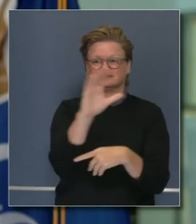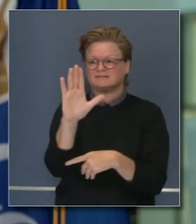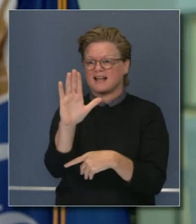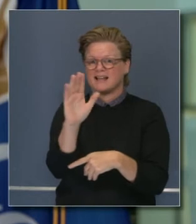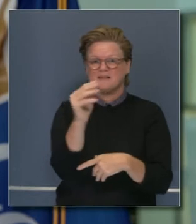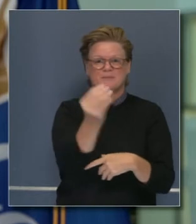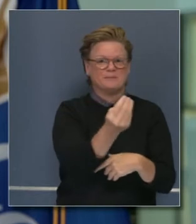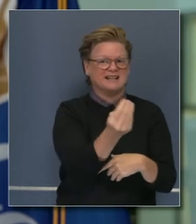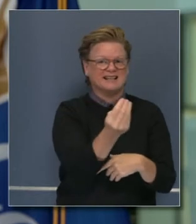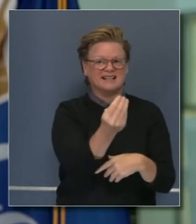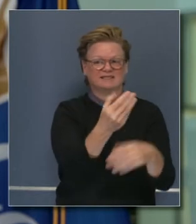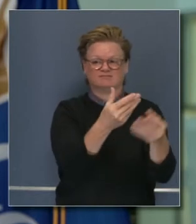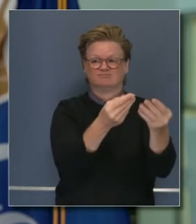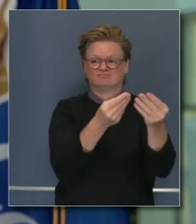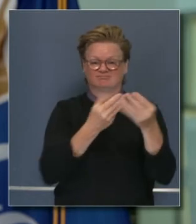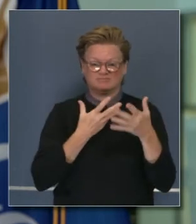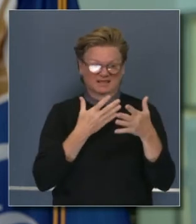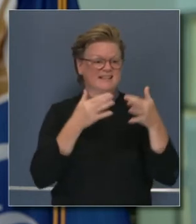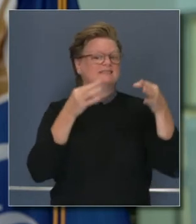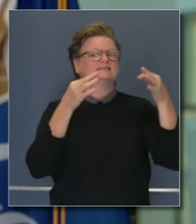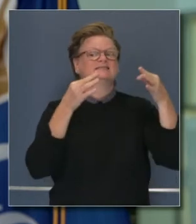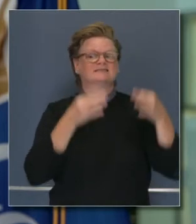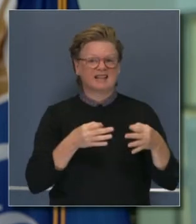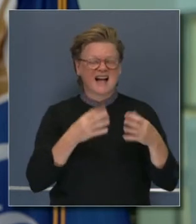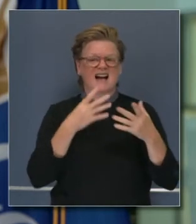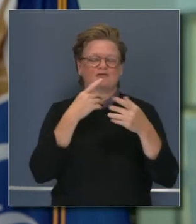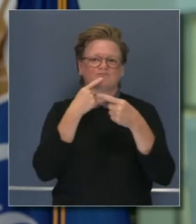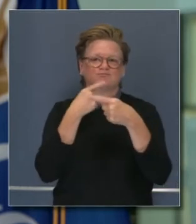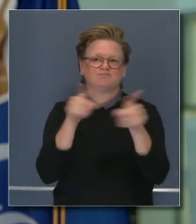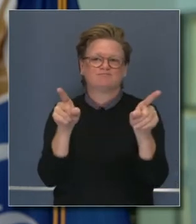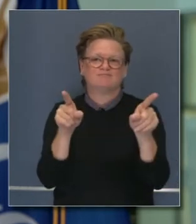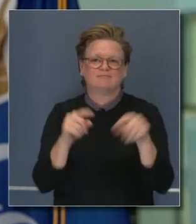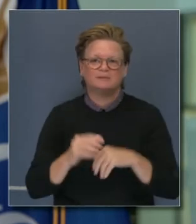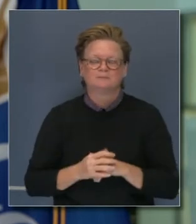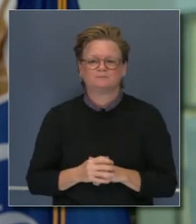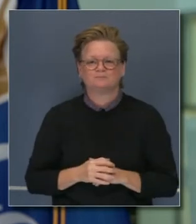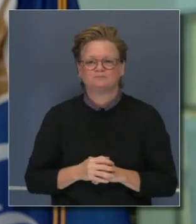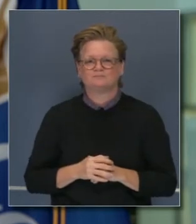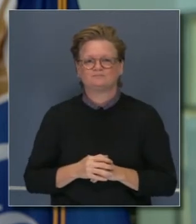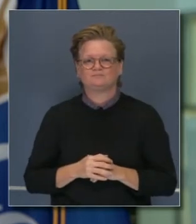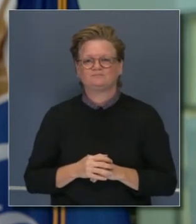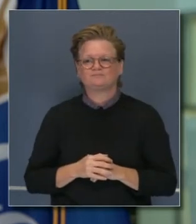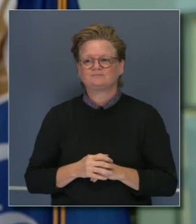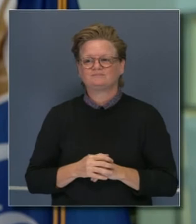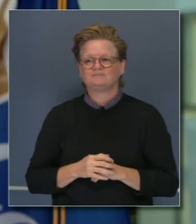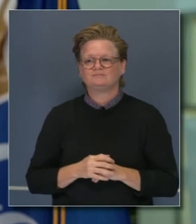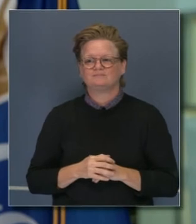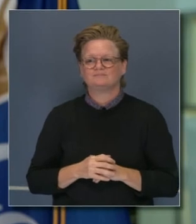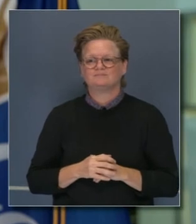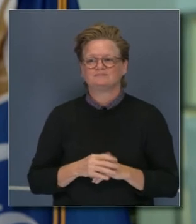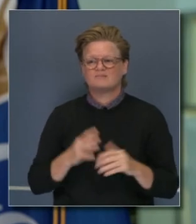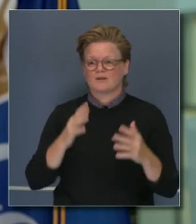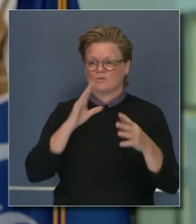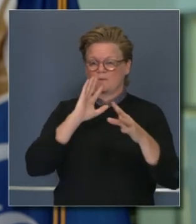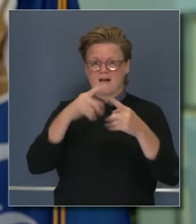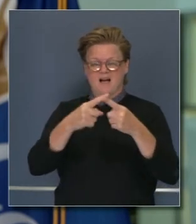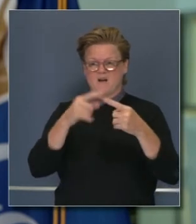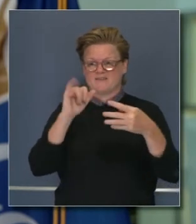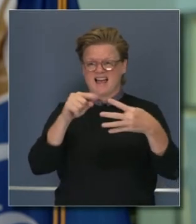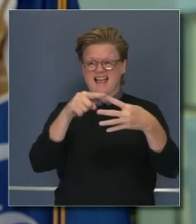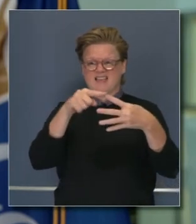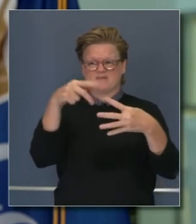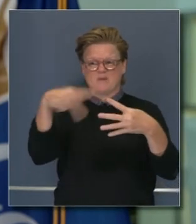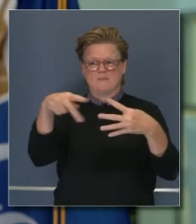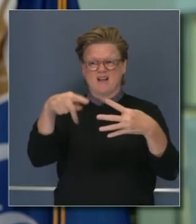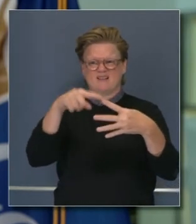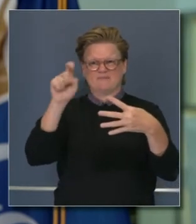datos recolectados ayudarán a tomar esa decisión. Este criterio es muy explícito respecto al 8% o